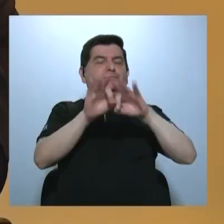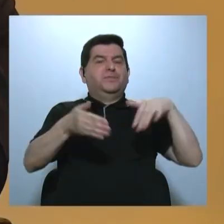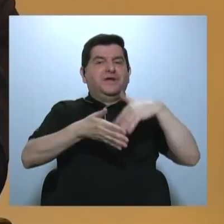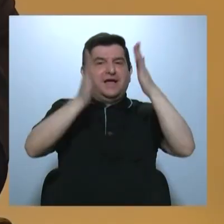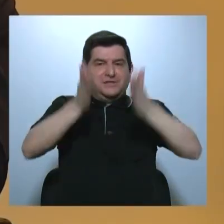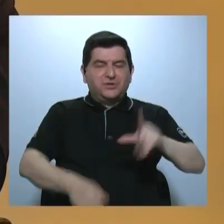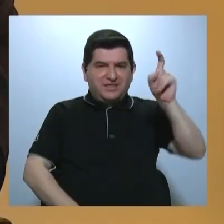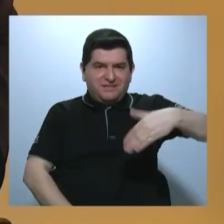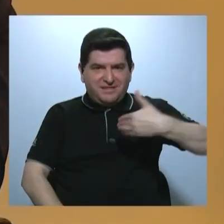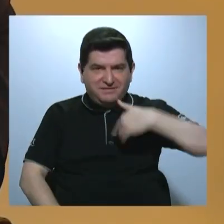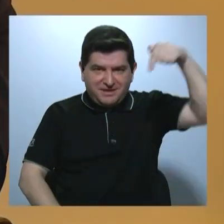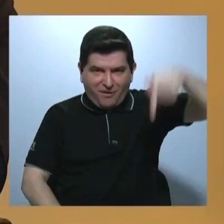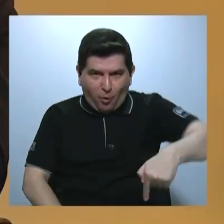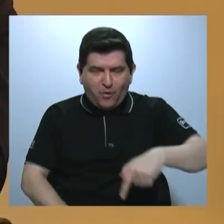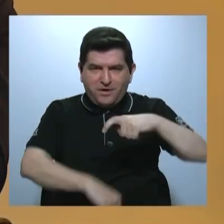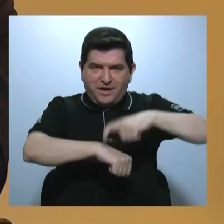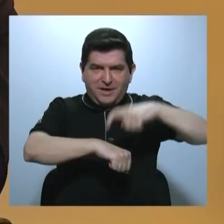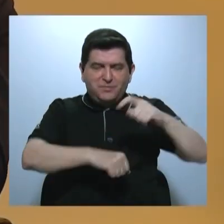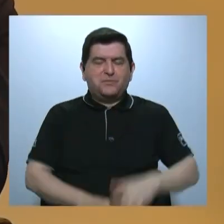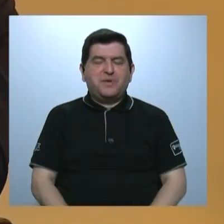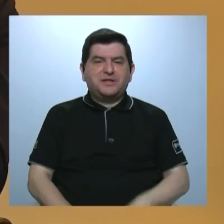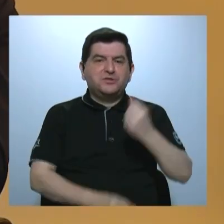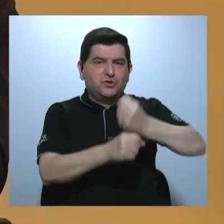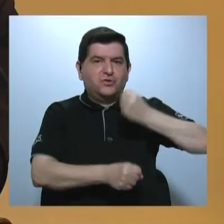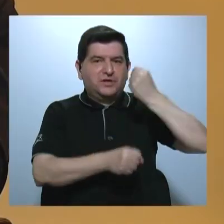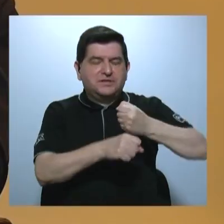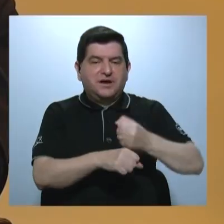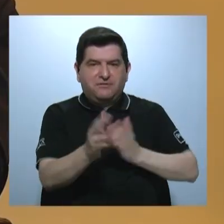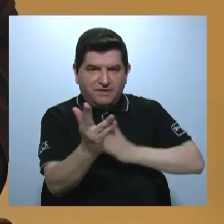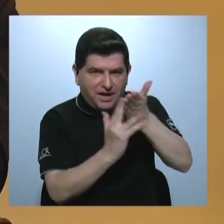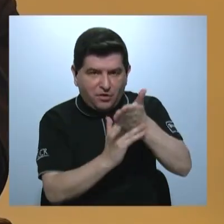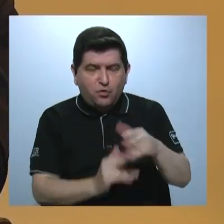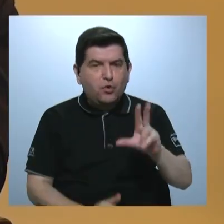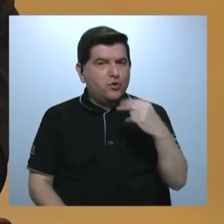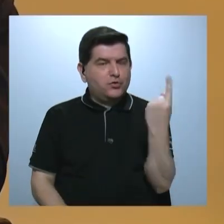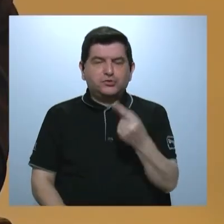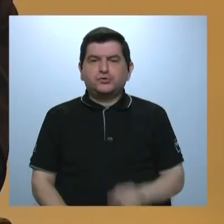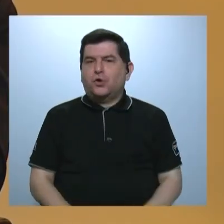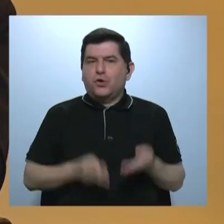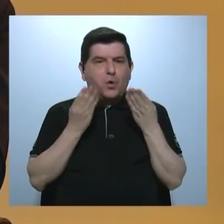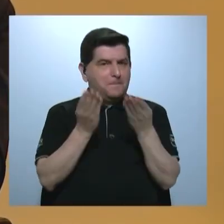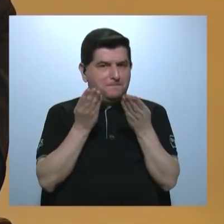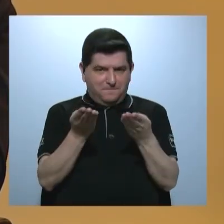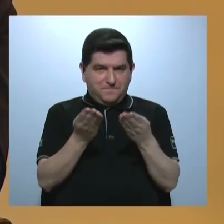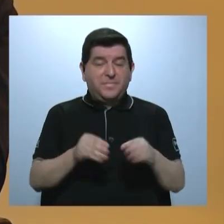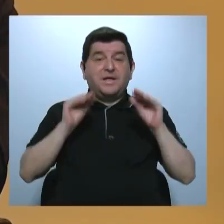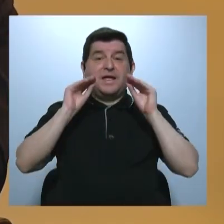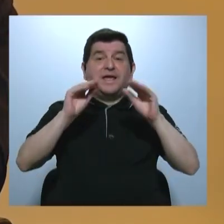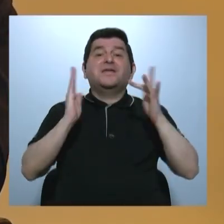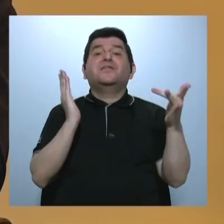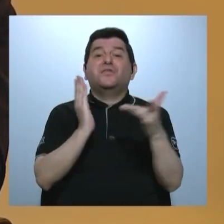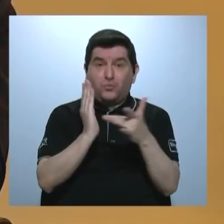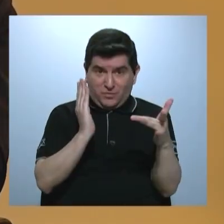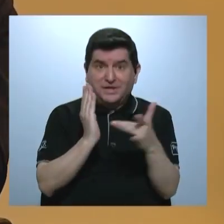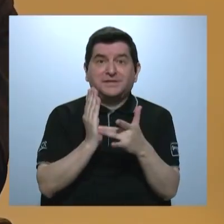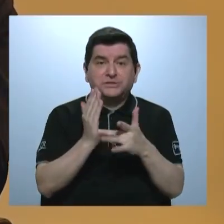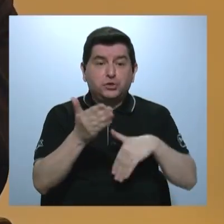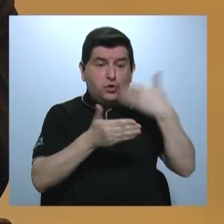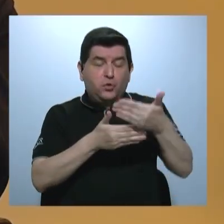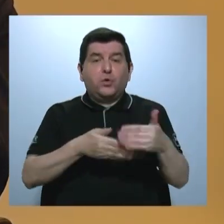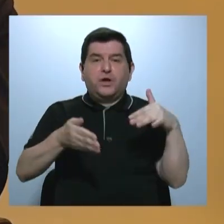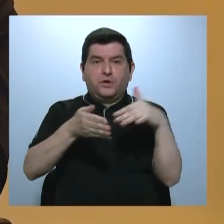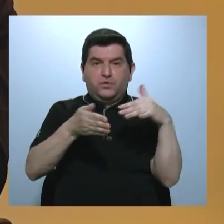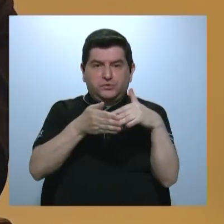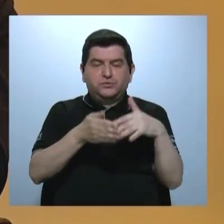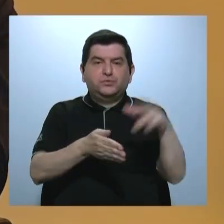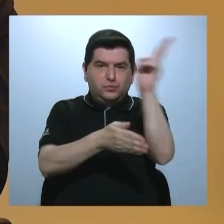estudiantes tienen que tener hoy al momento de salir al mercado laboral. Más que el bachillerato, empecemos por la educación técnica, por ejemplo, luego la educación universitaria, pero